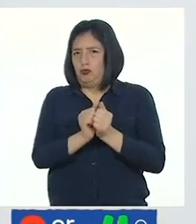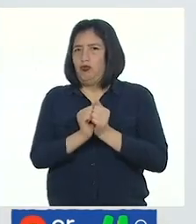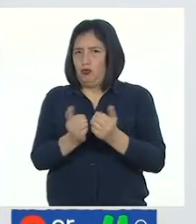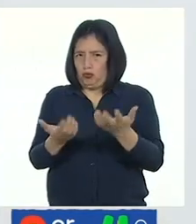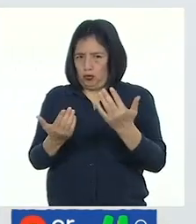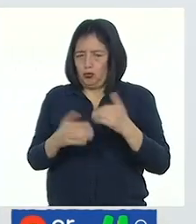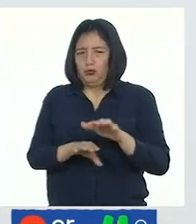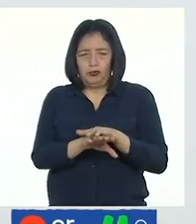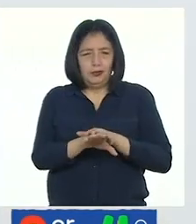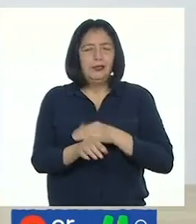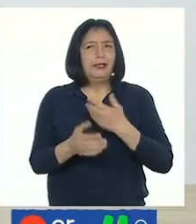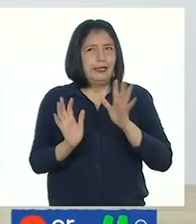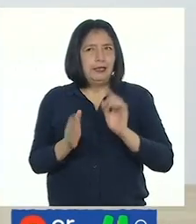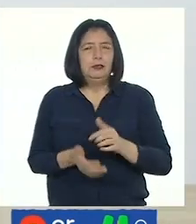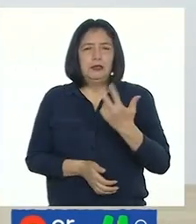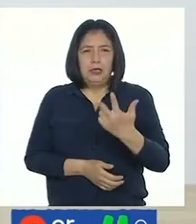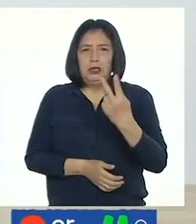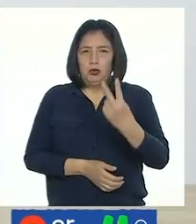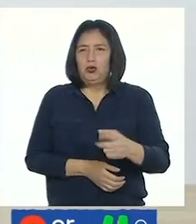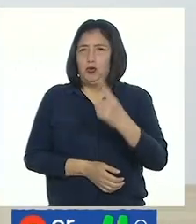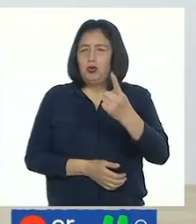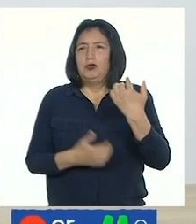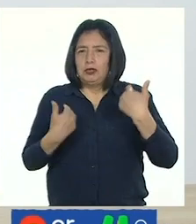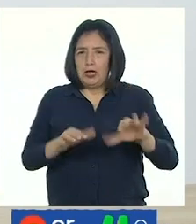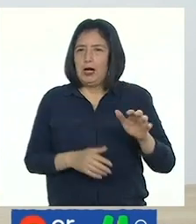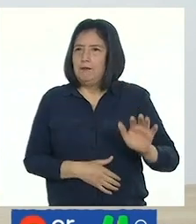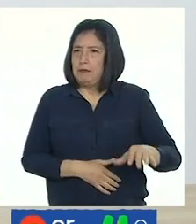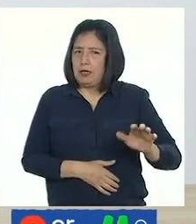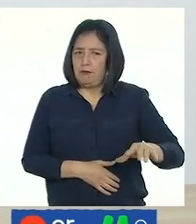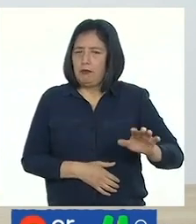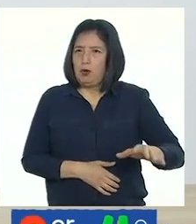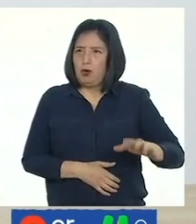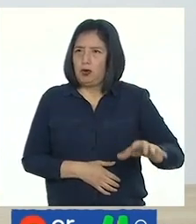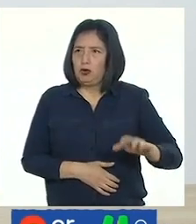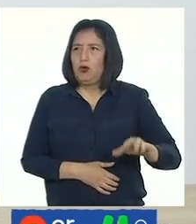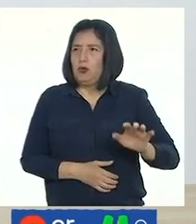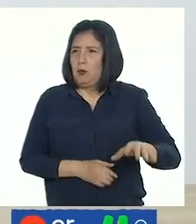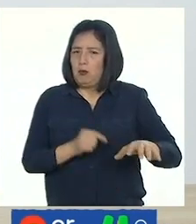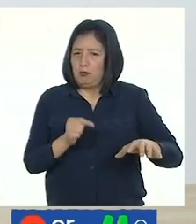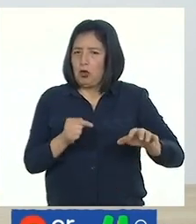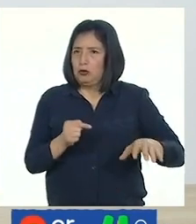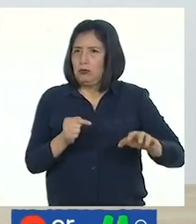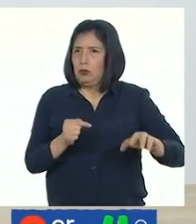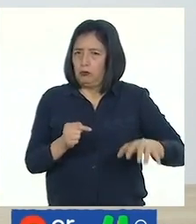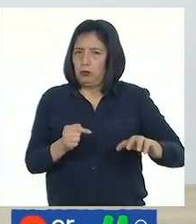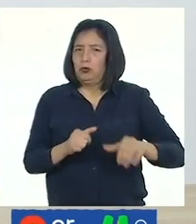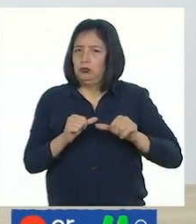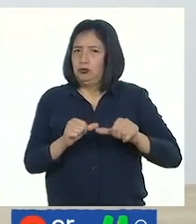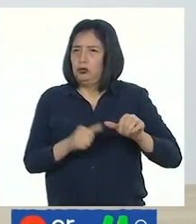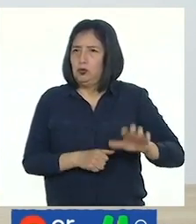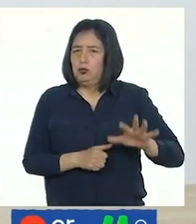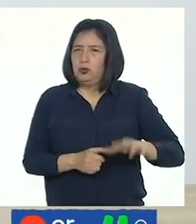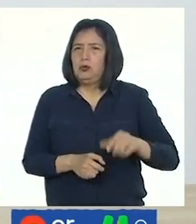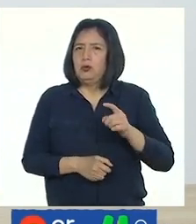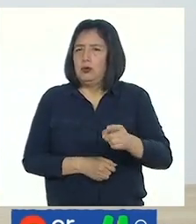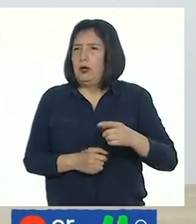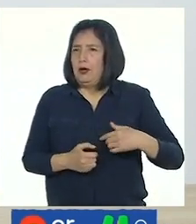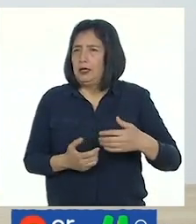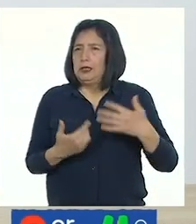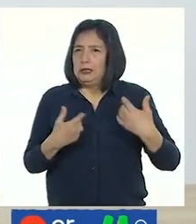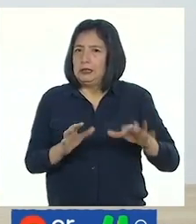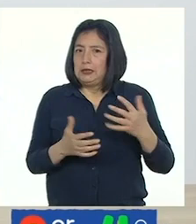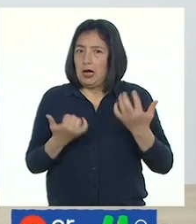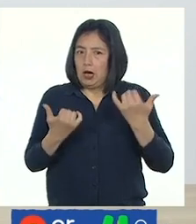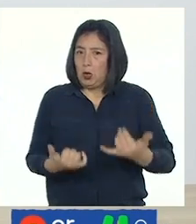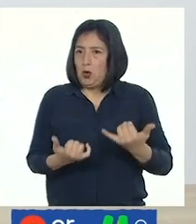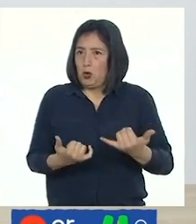junto. Lento. 3, 2, 1. Va, reboto, que no dejo de rebotar. Hey, hey, hey. Y viene